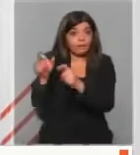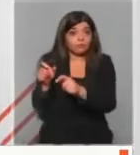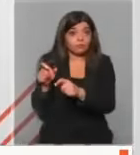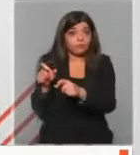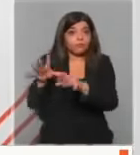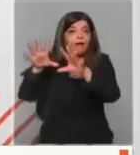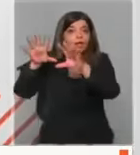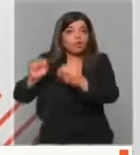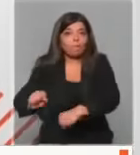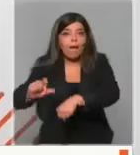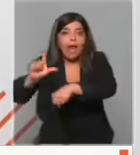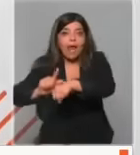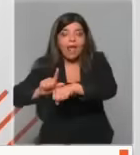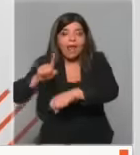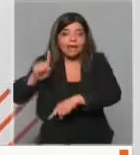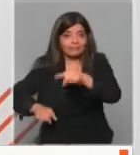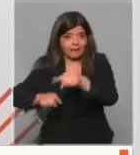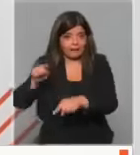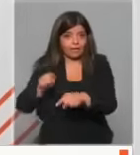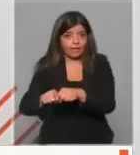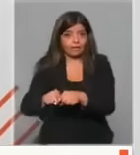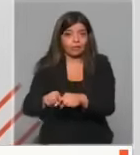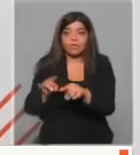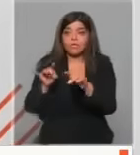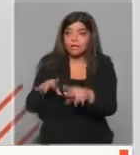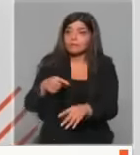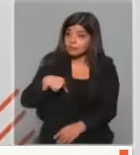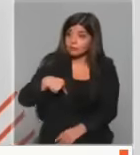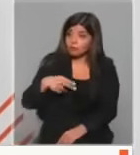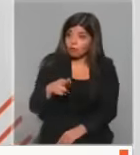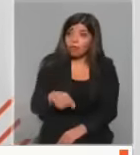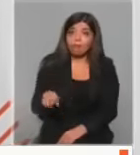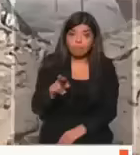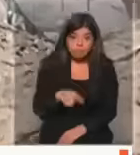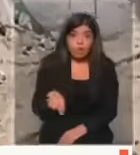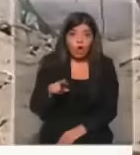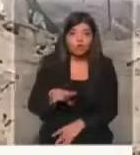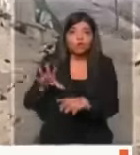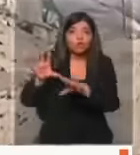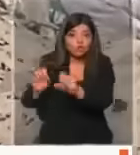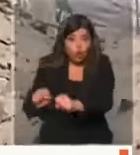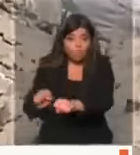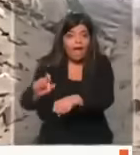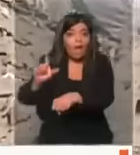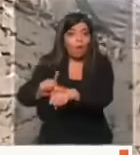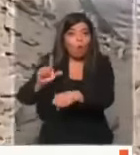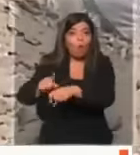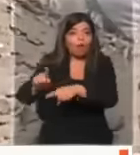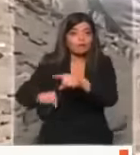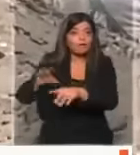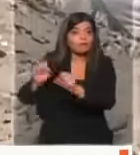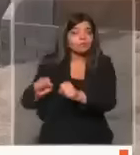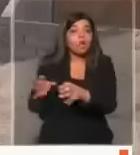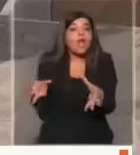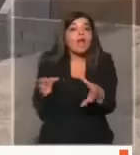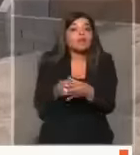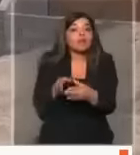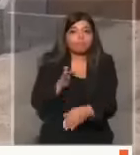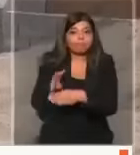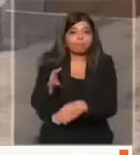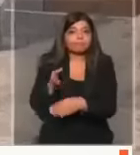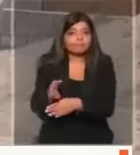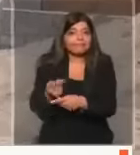terreno. Y así vamos a seguir con las tomas. El grupo que se quiere instalar ahí insiste en